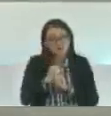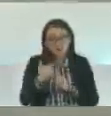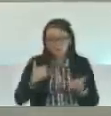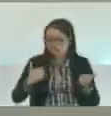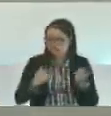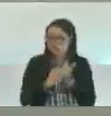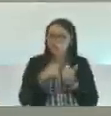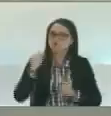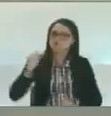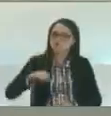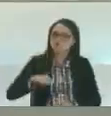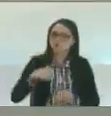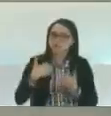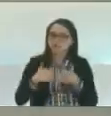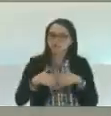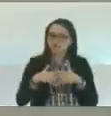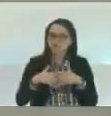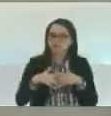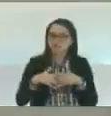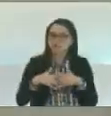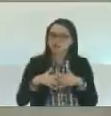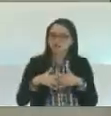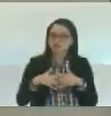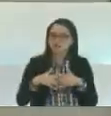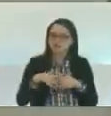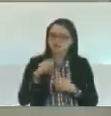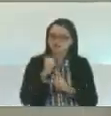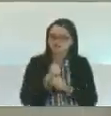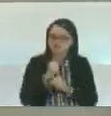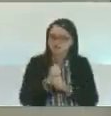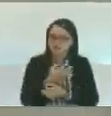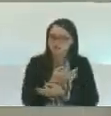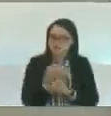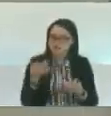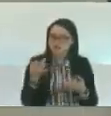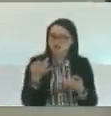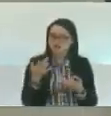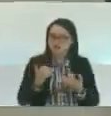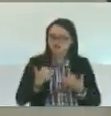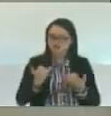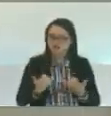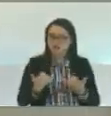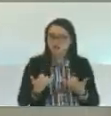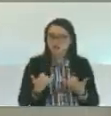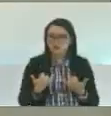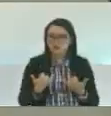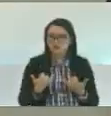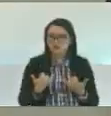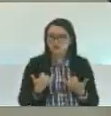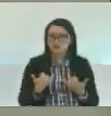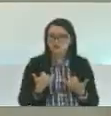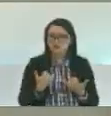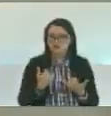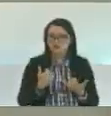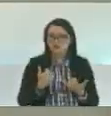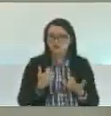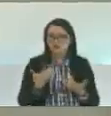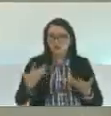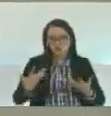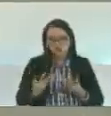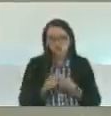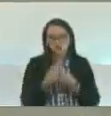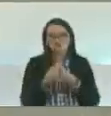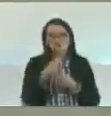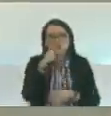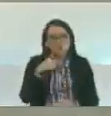conmigo. Empresarios honestos del país. Que quieren trabajar, aquí estoy. Les tiendo mi mano. Vamos juntos. Junto